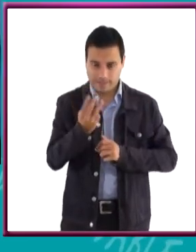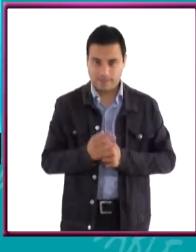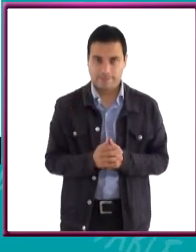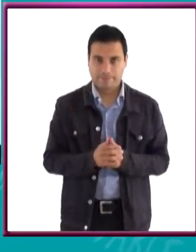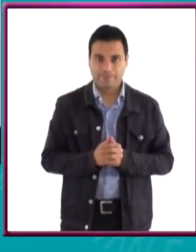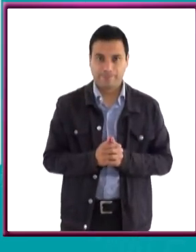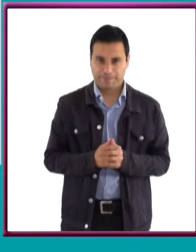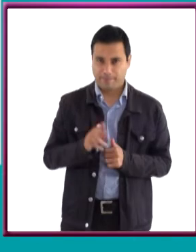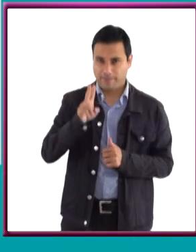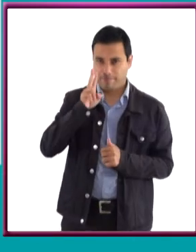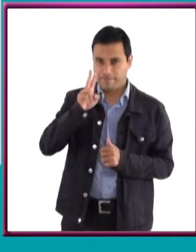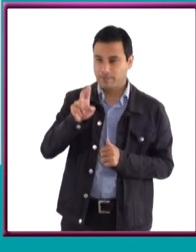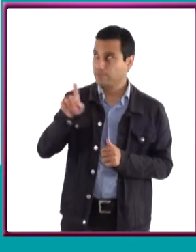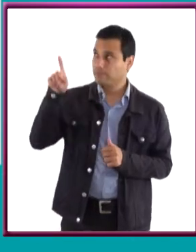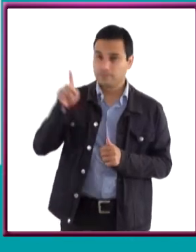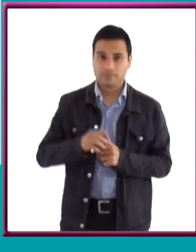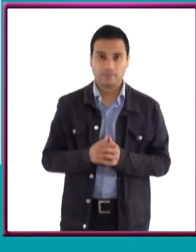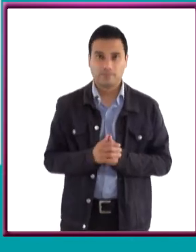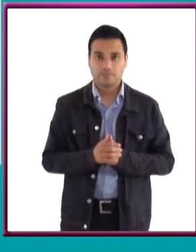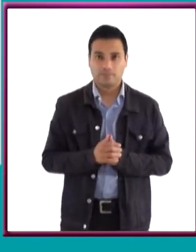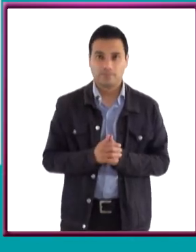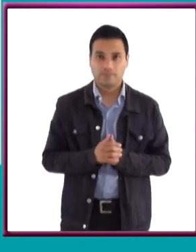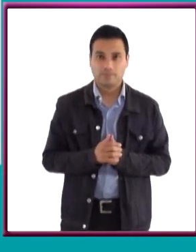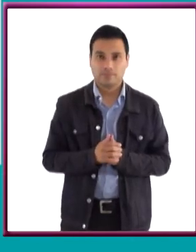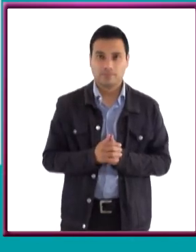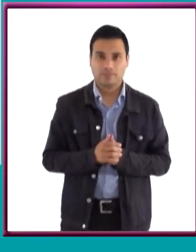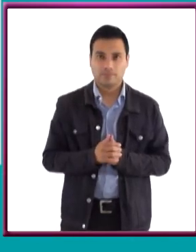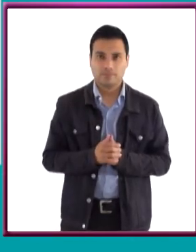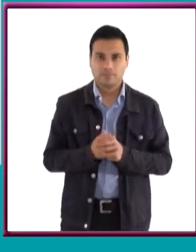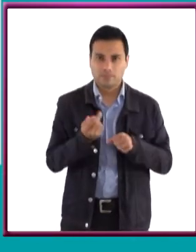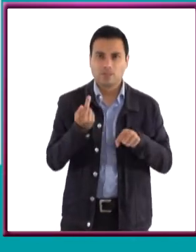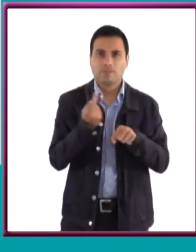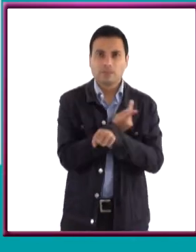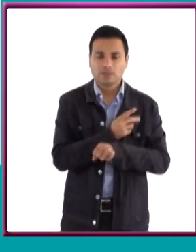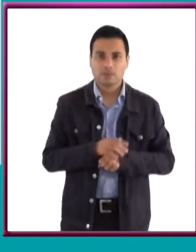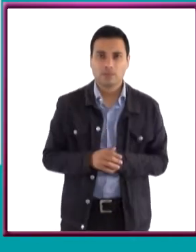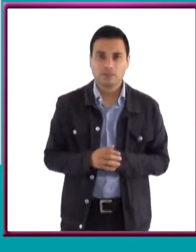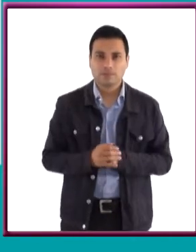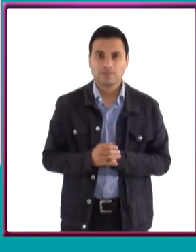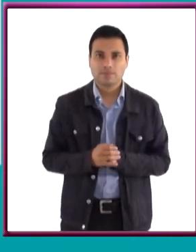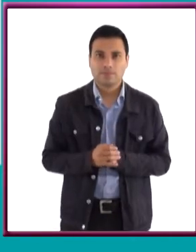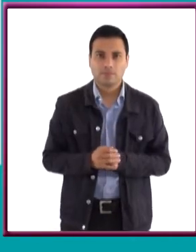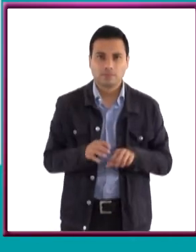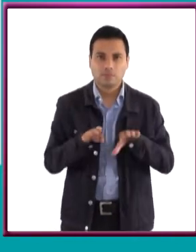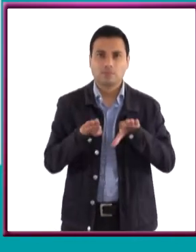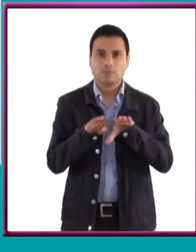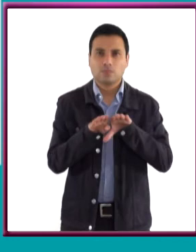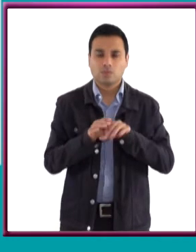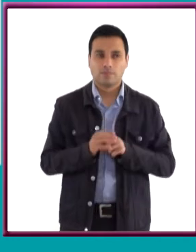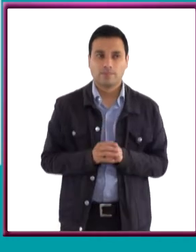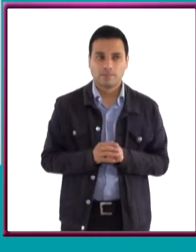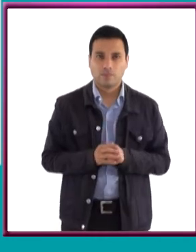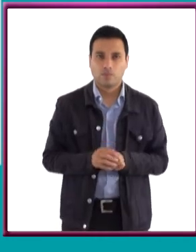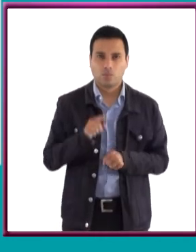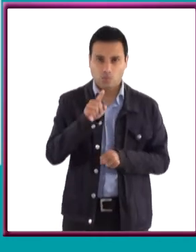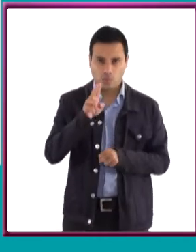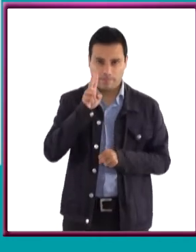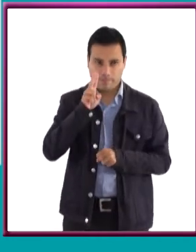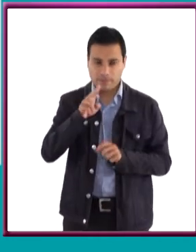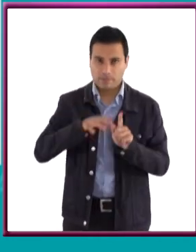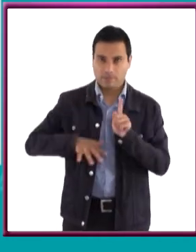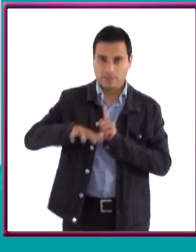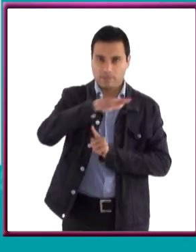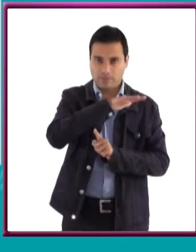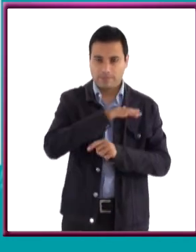1953. Observa esta fotografía. ¿Qué está pasando en ella? Mira con detalle el entorno y